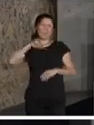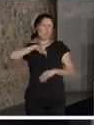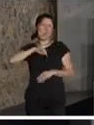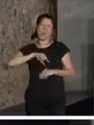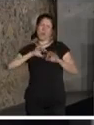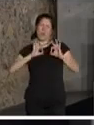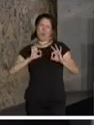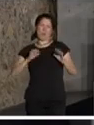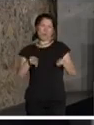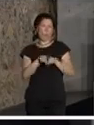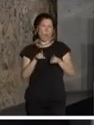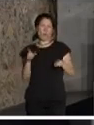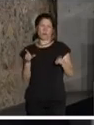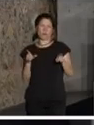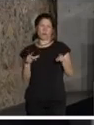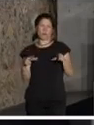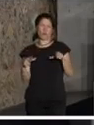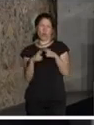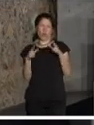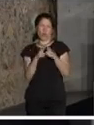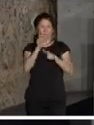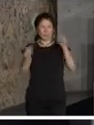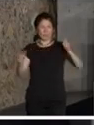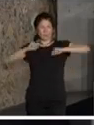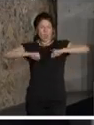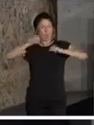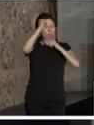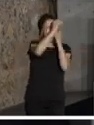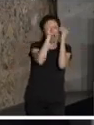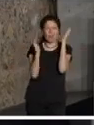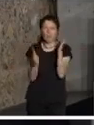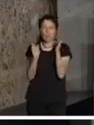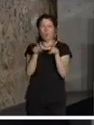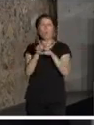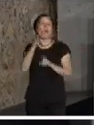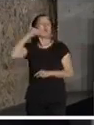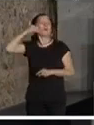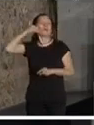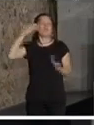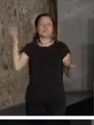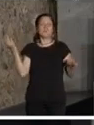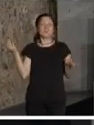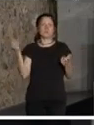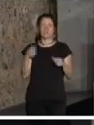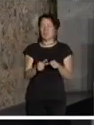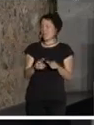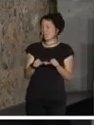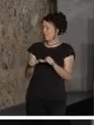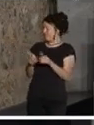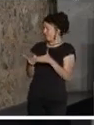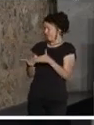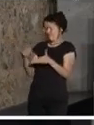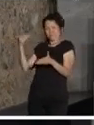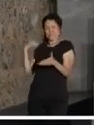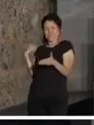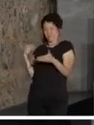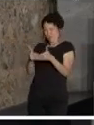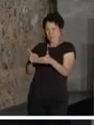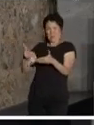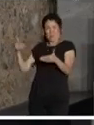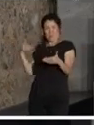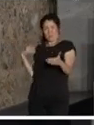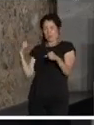como sociedad el atender a las personas mayores con dignidad después de todo lo que han hecho por nosotros y nosotras